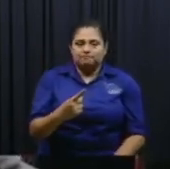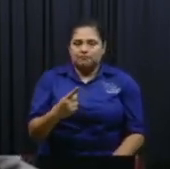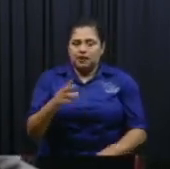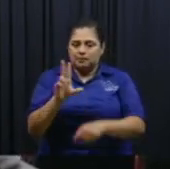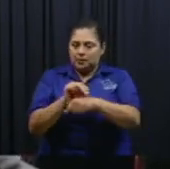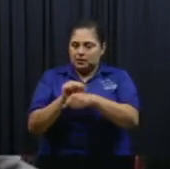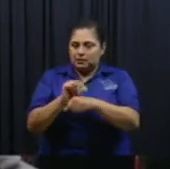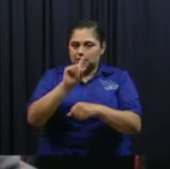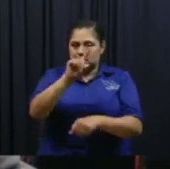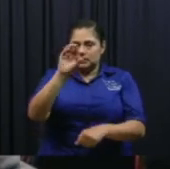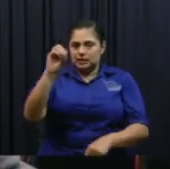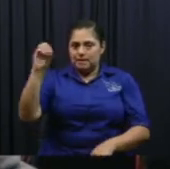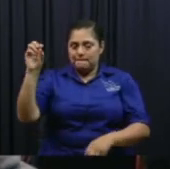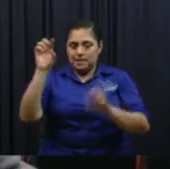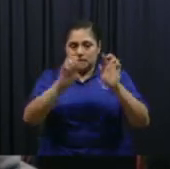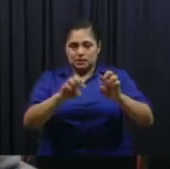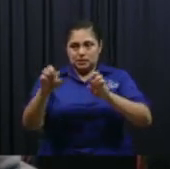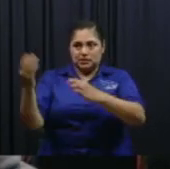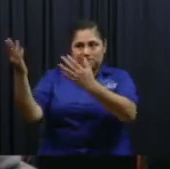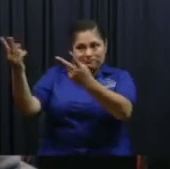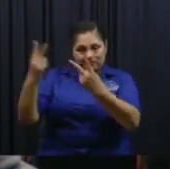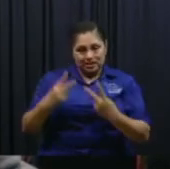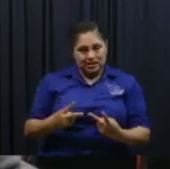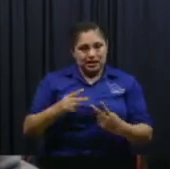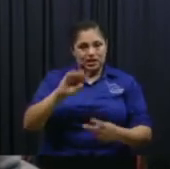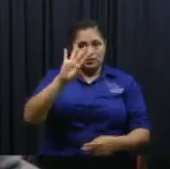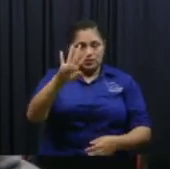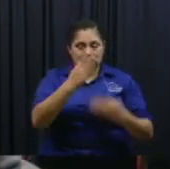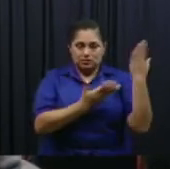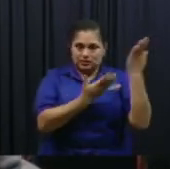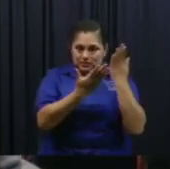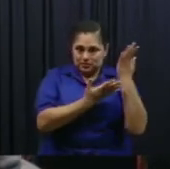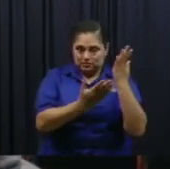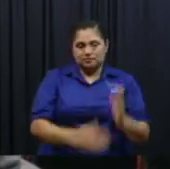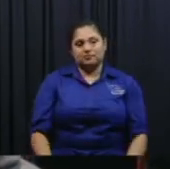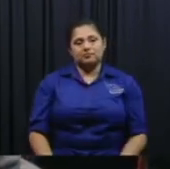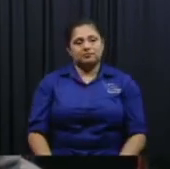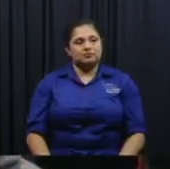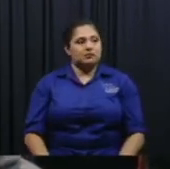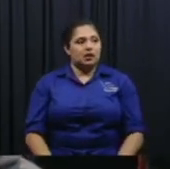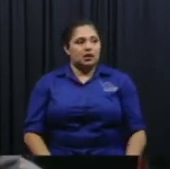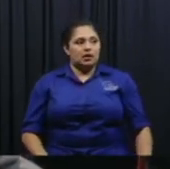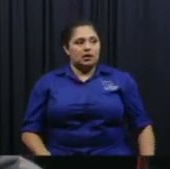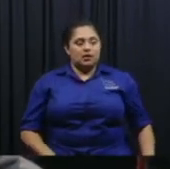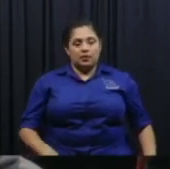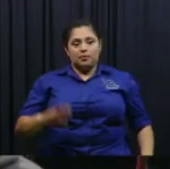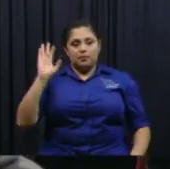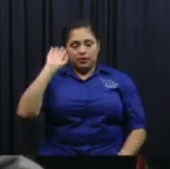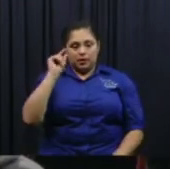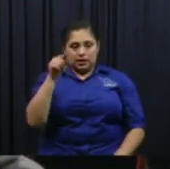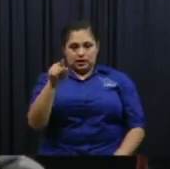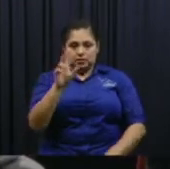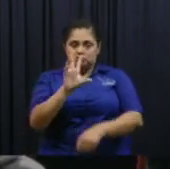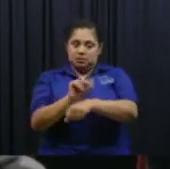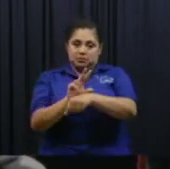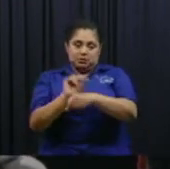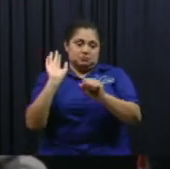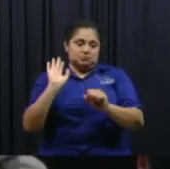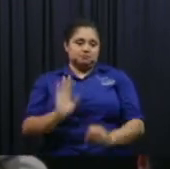personas en los cuatro cultos porque eso es lo que tenemos permitido